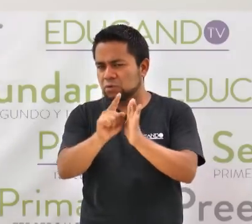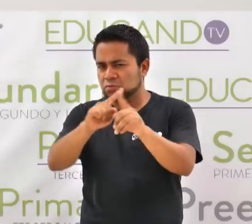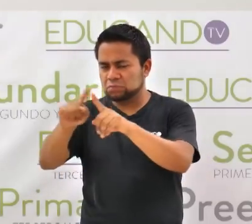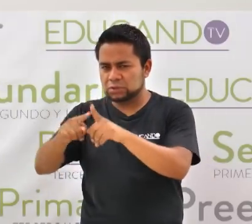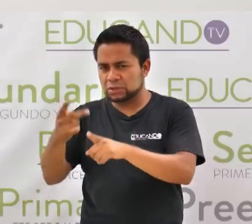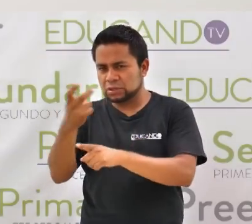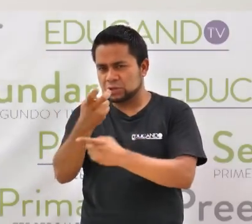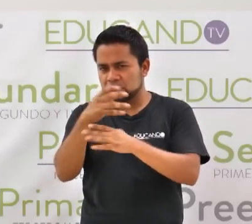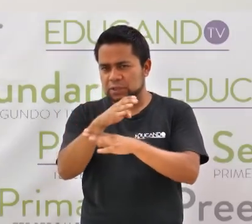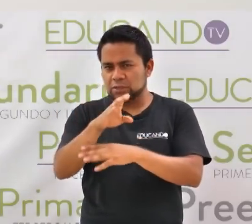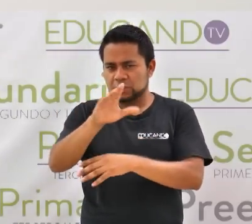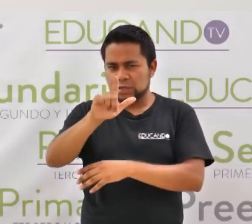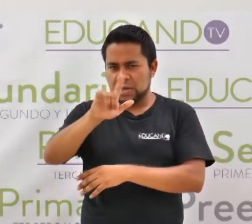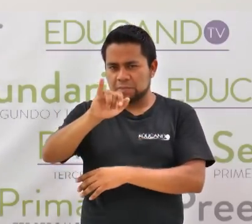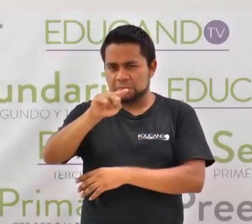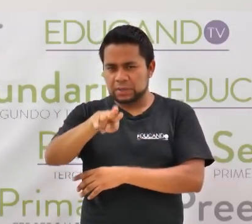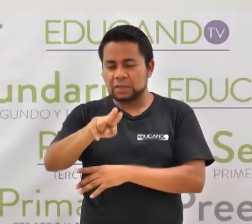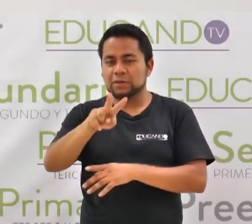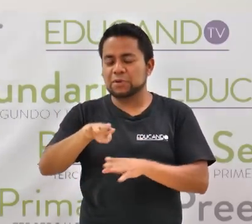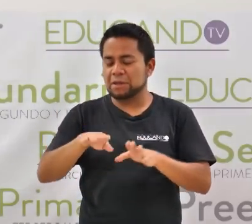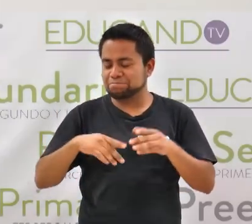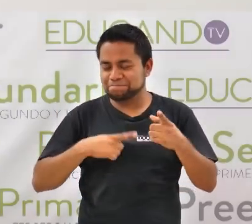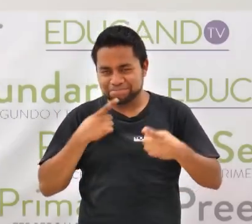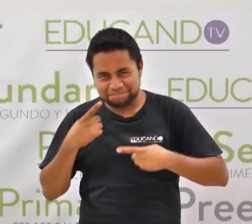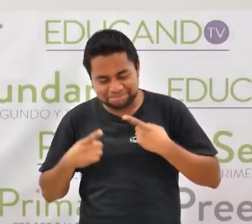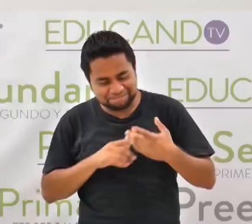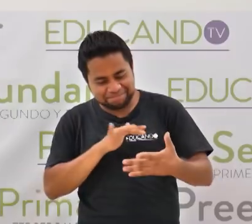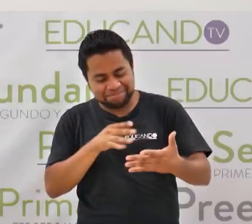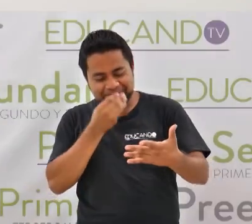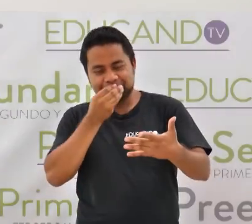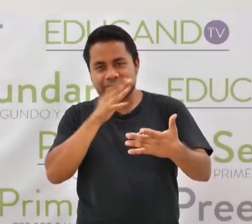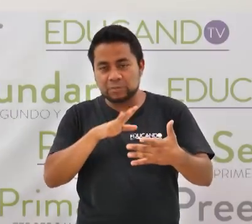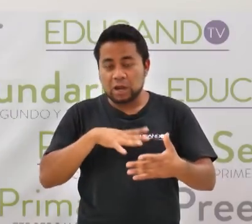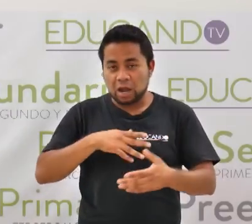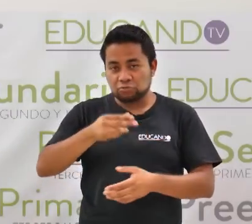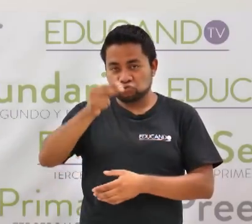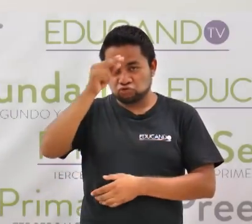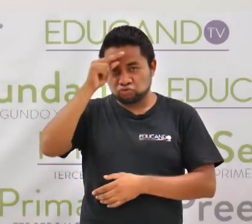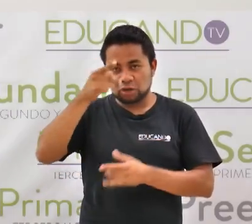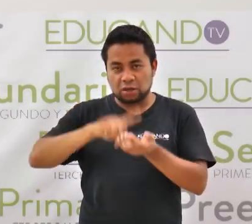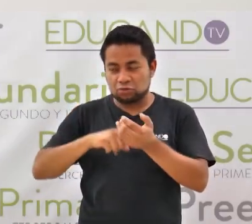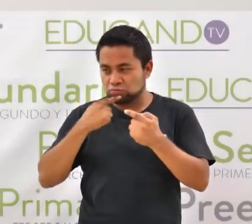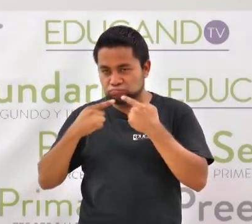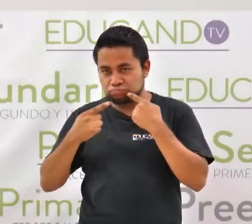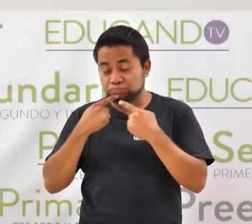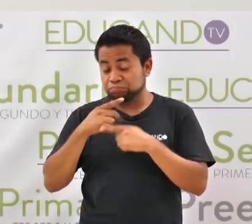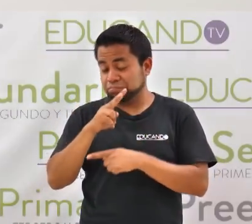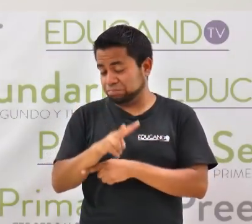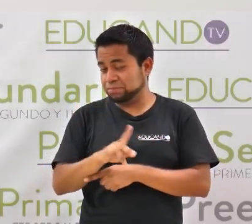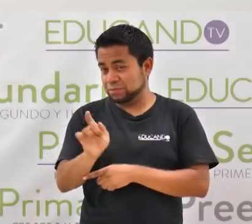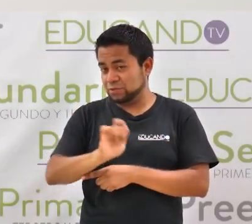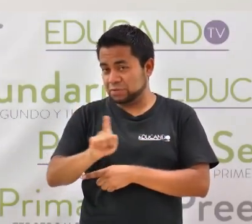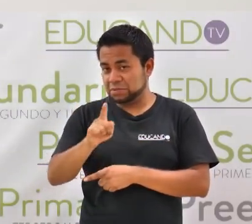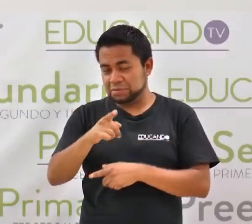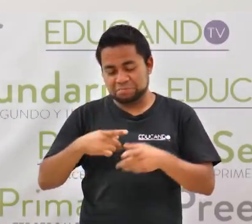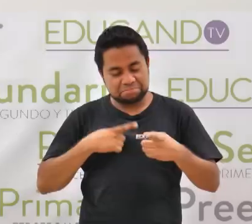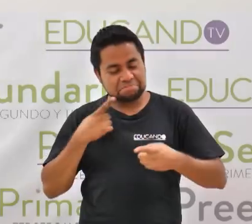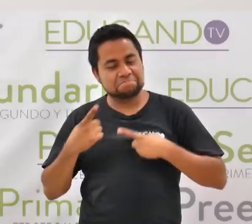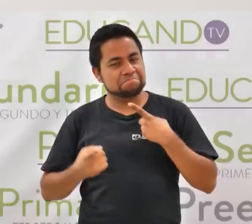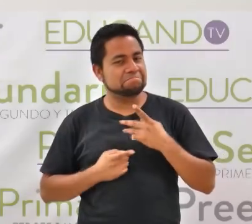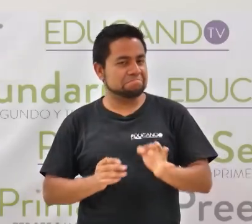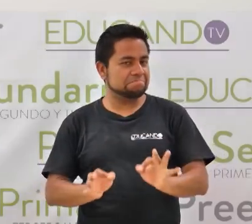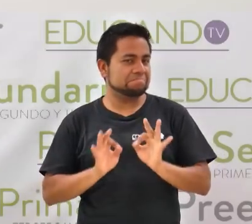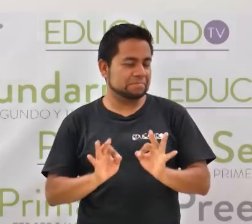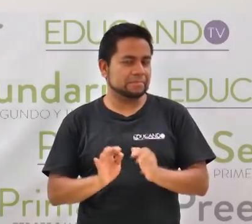y realmente son muy divertidos, hay mucha inteligencia en los diálogos y ustedes se van a